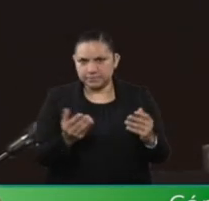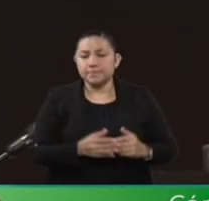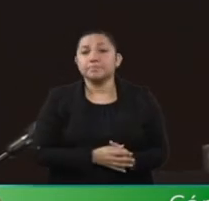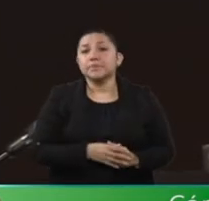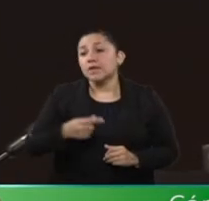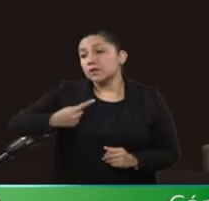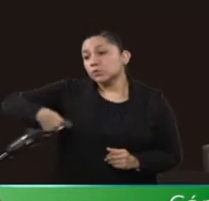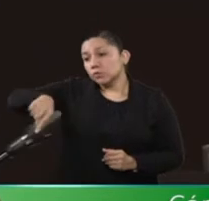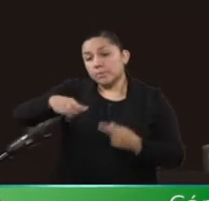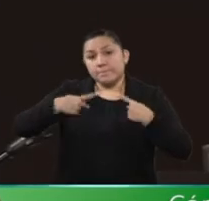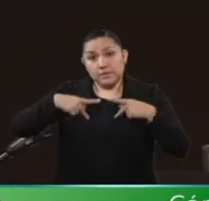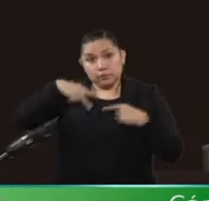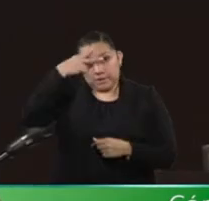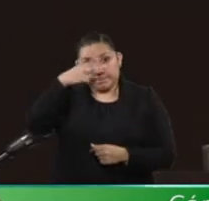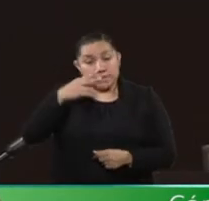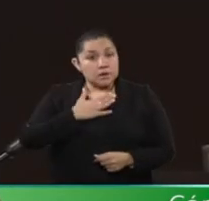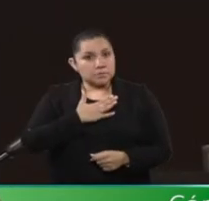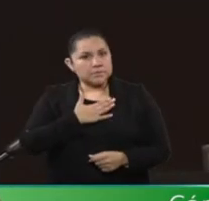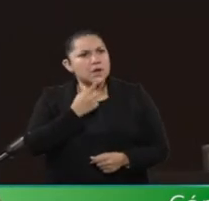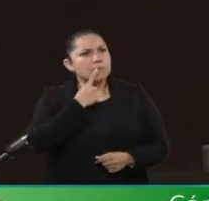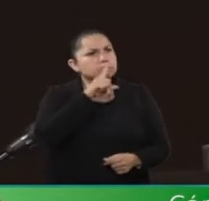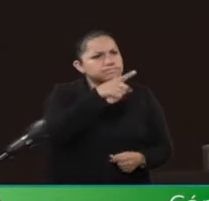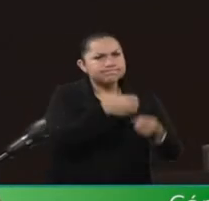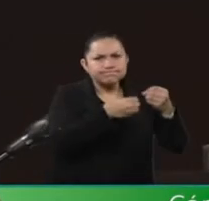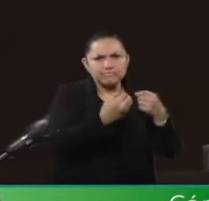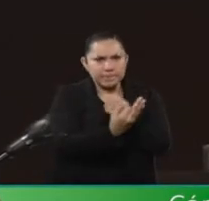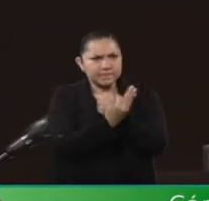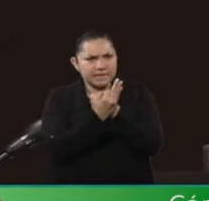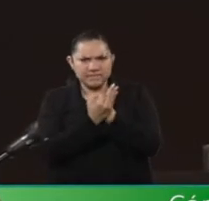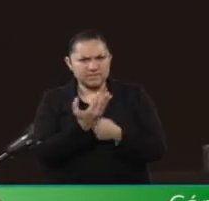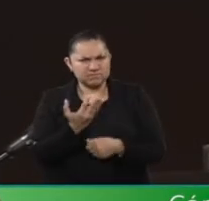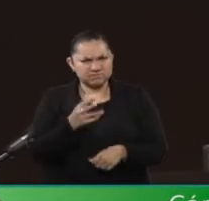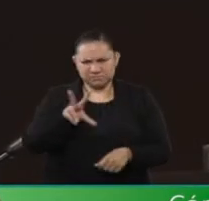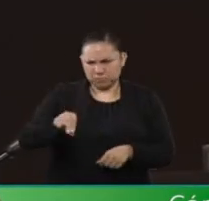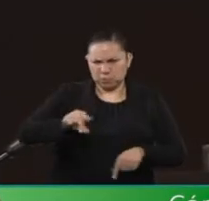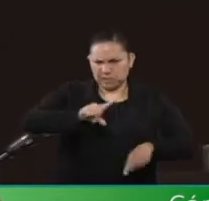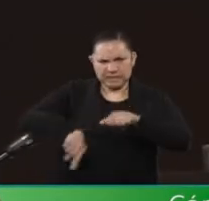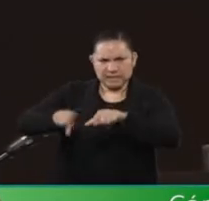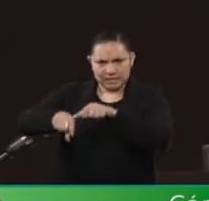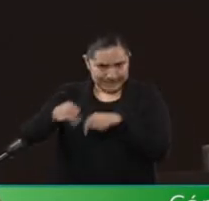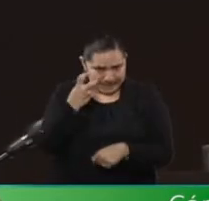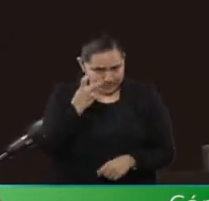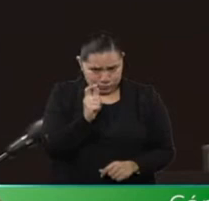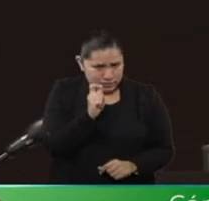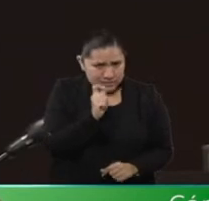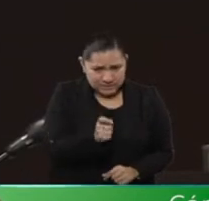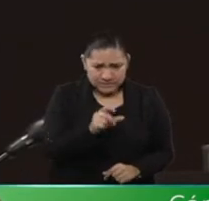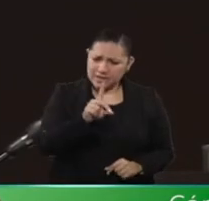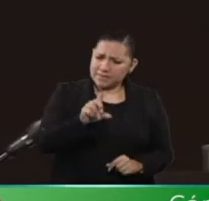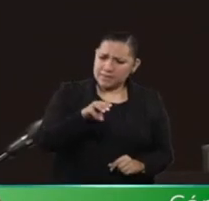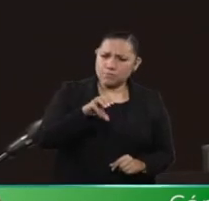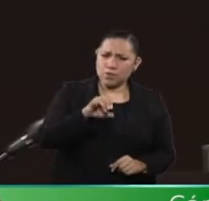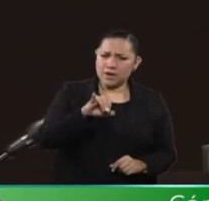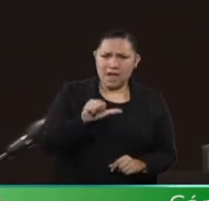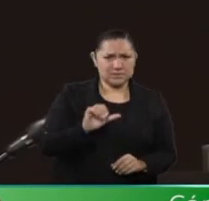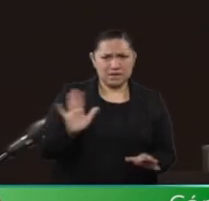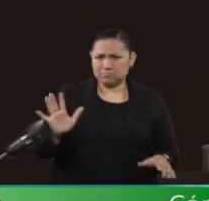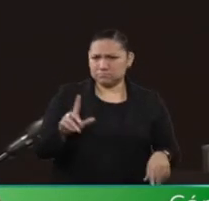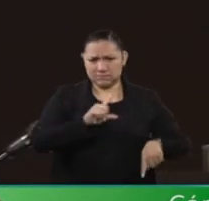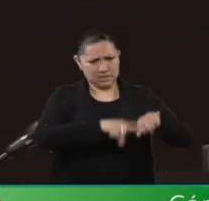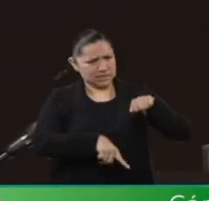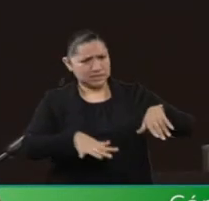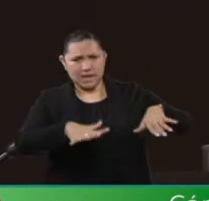defensa a los ciudadanos es atacar las bases de la democracia, de la división de poderes y de la protección de los derechos